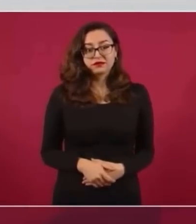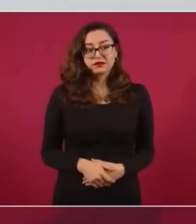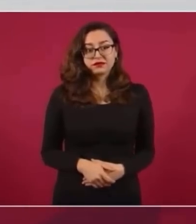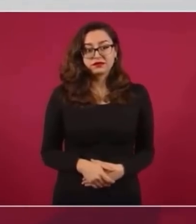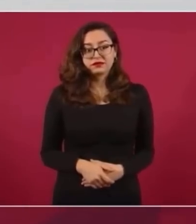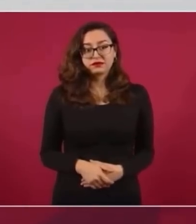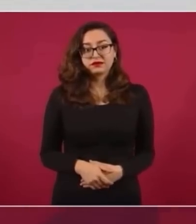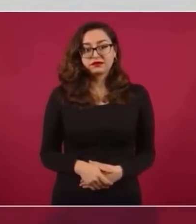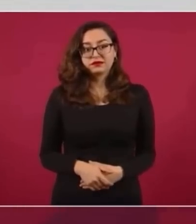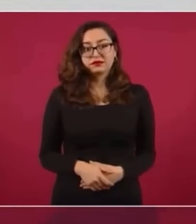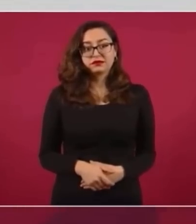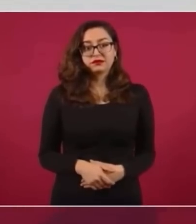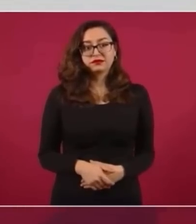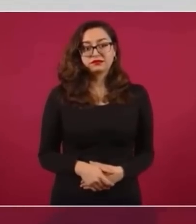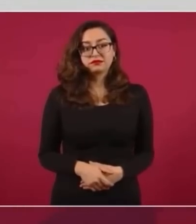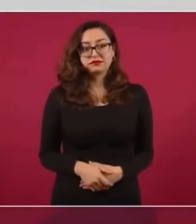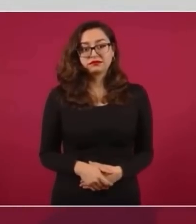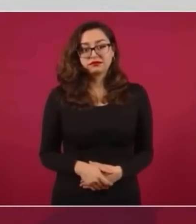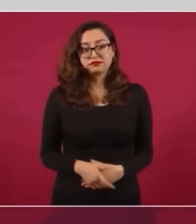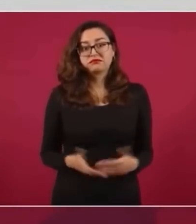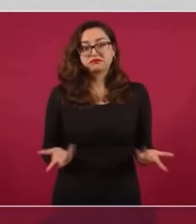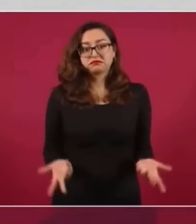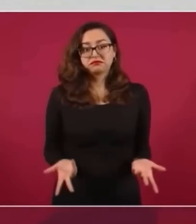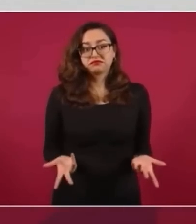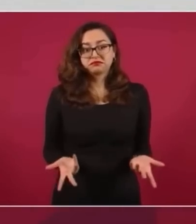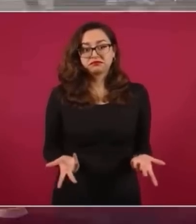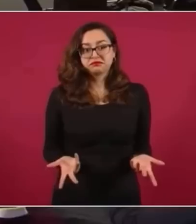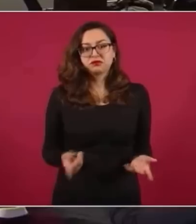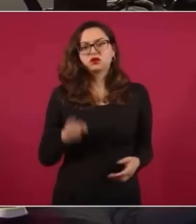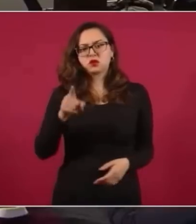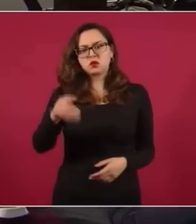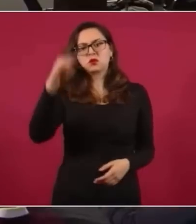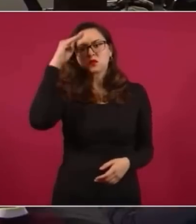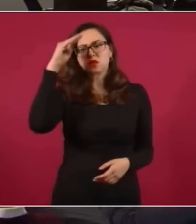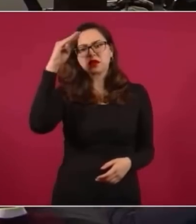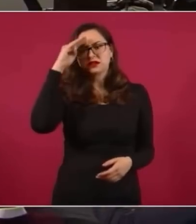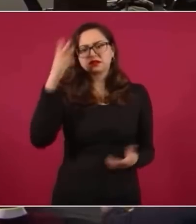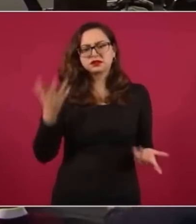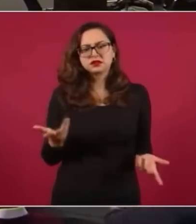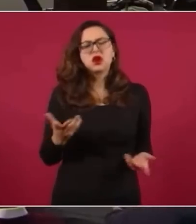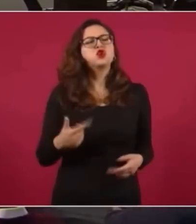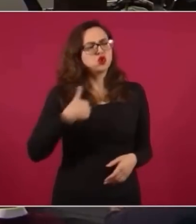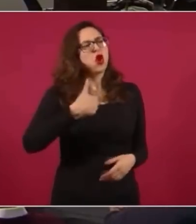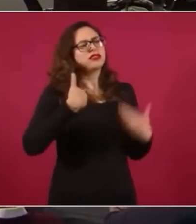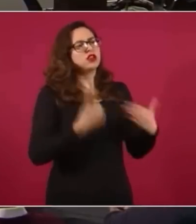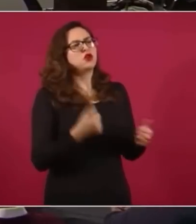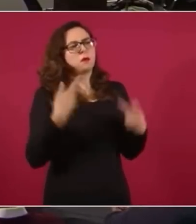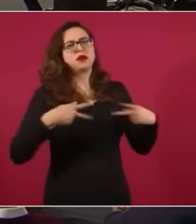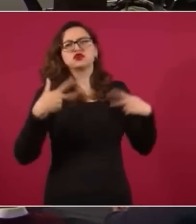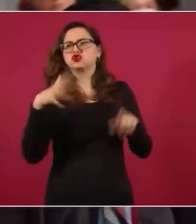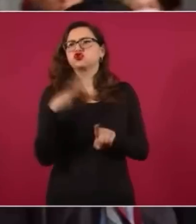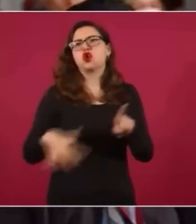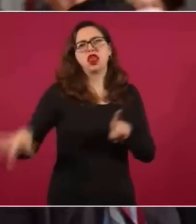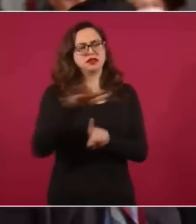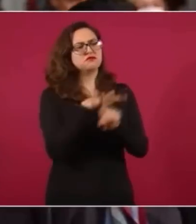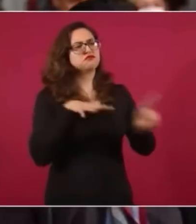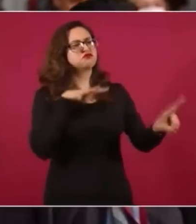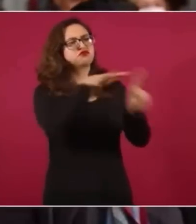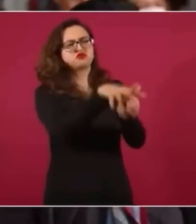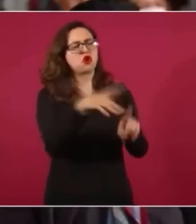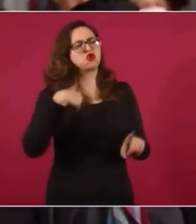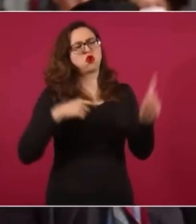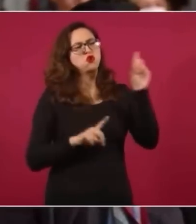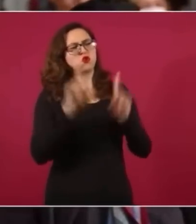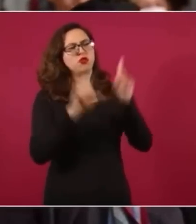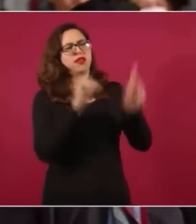¿Cuál otro presidente consideras? No, no cuestiona su popularidad. No cuestiona su popularidad.